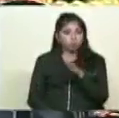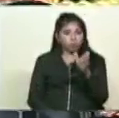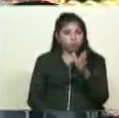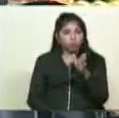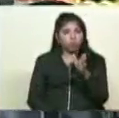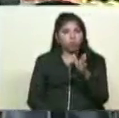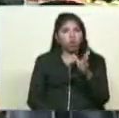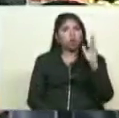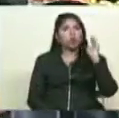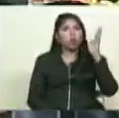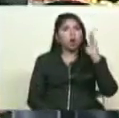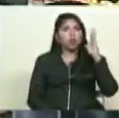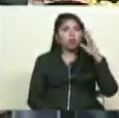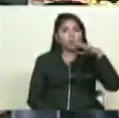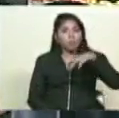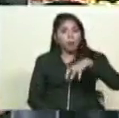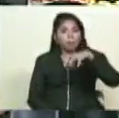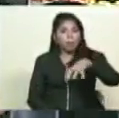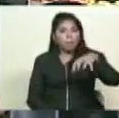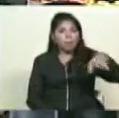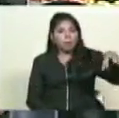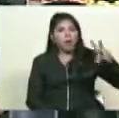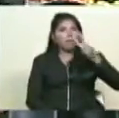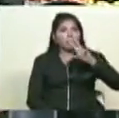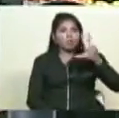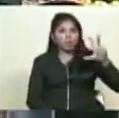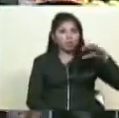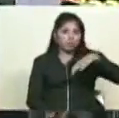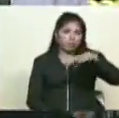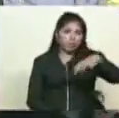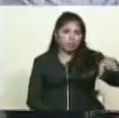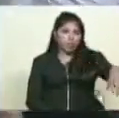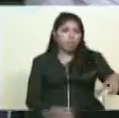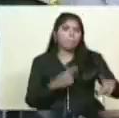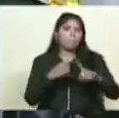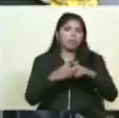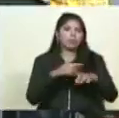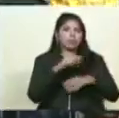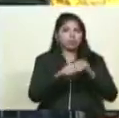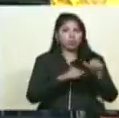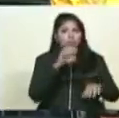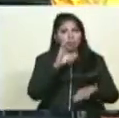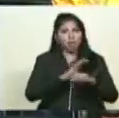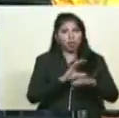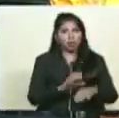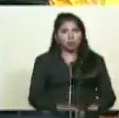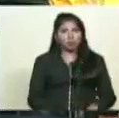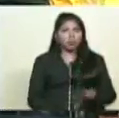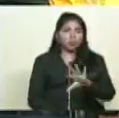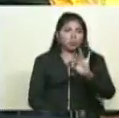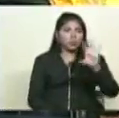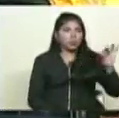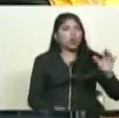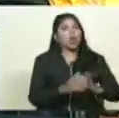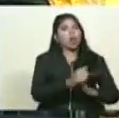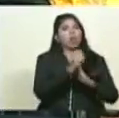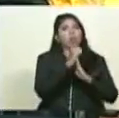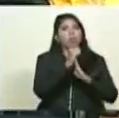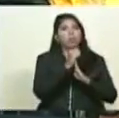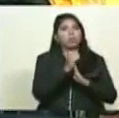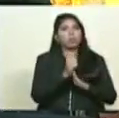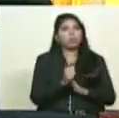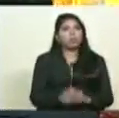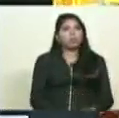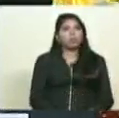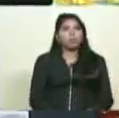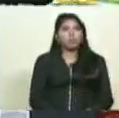un congreso estatal para elegir a los dirigentes regionales de los consejos productivos de los